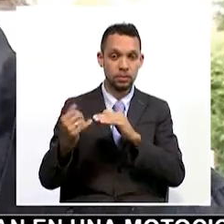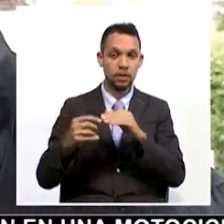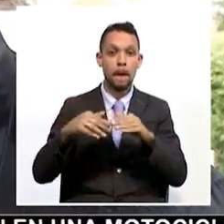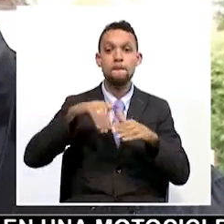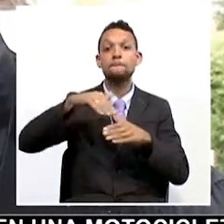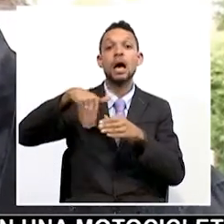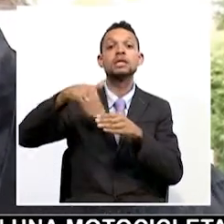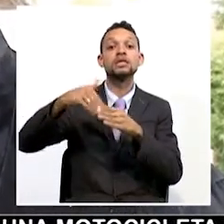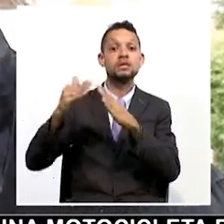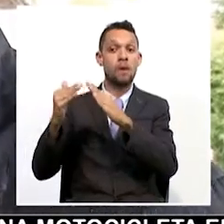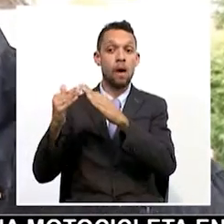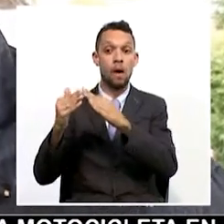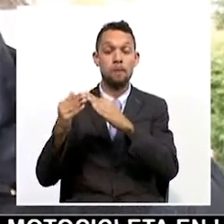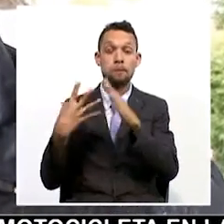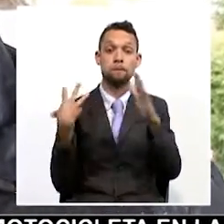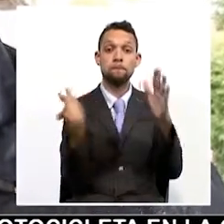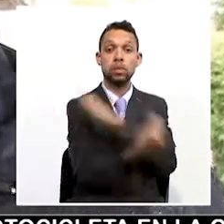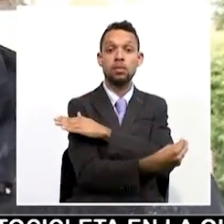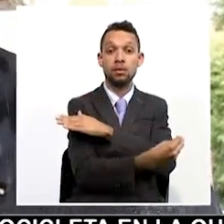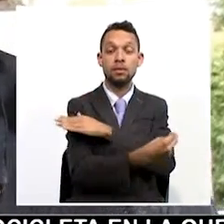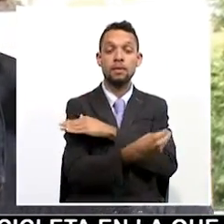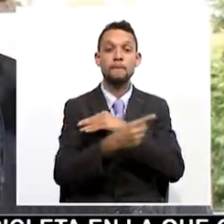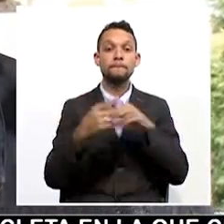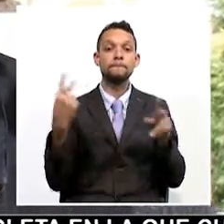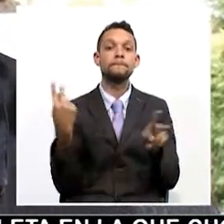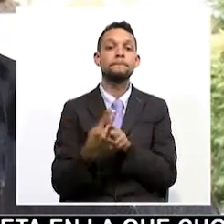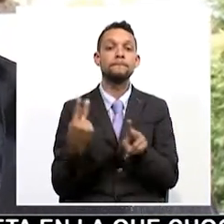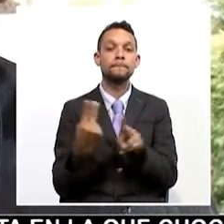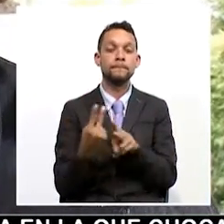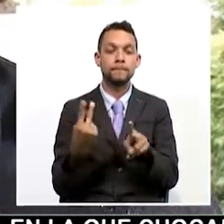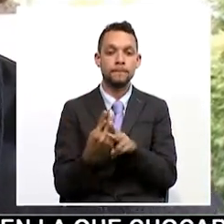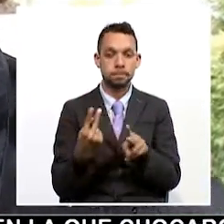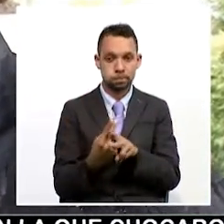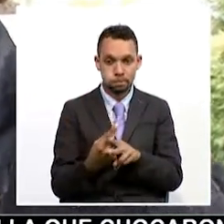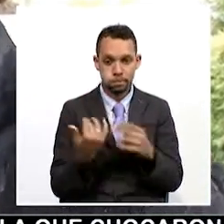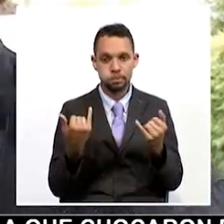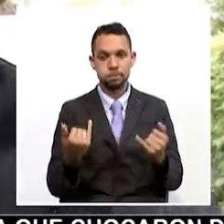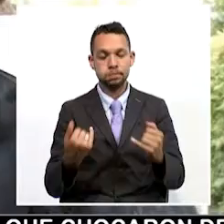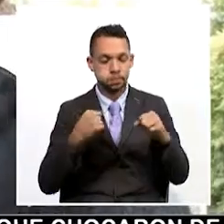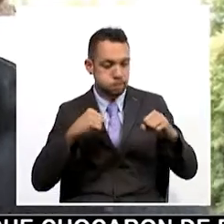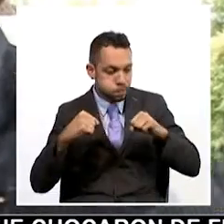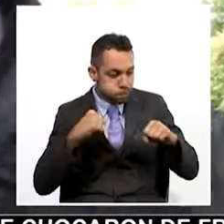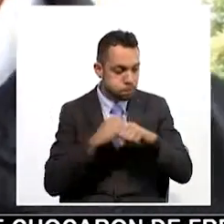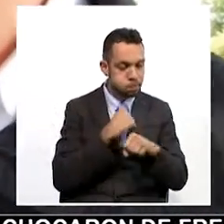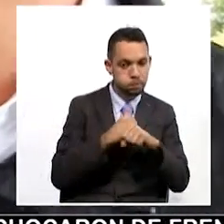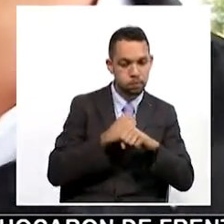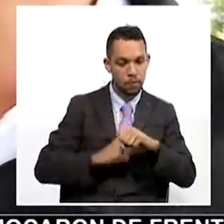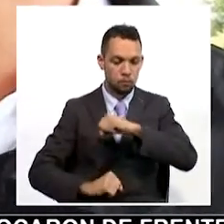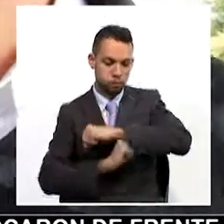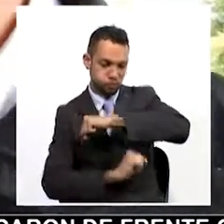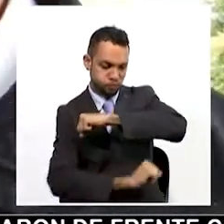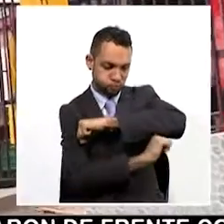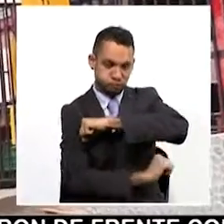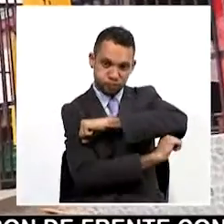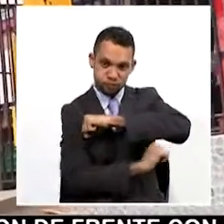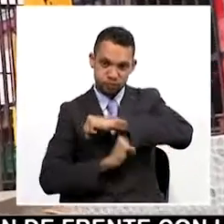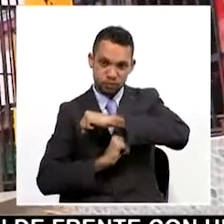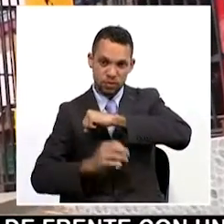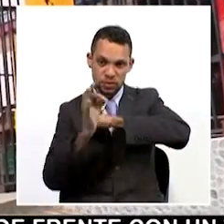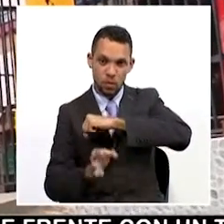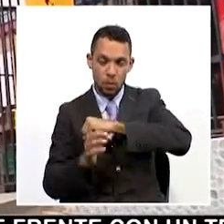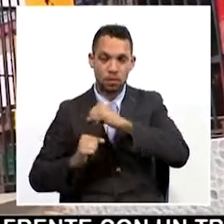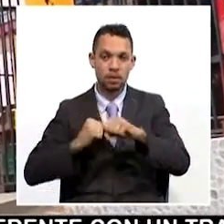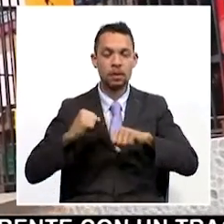porque quedaron en alto riesgo, mas sin embargo se hicieron unos trabajos de estabilización de los terrenos en la parte baja.